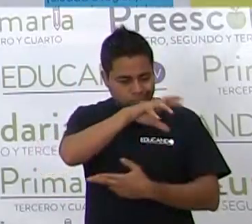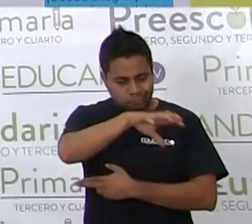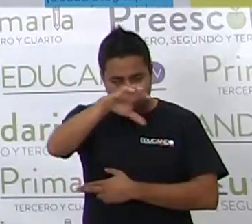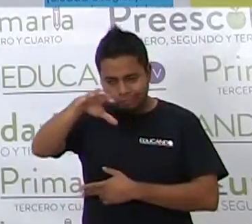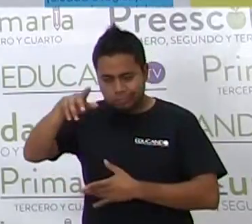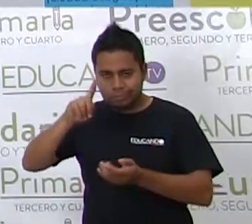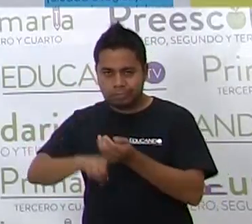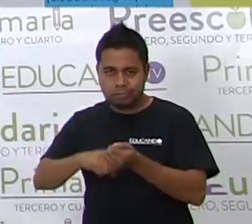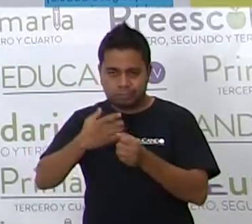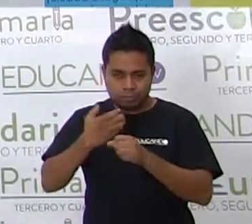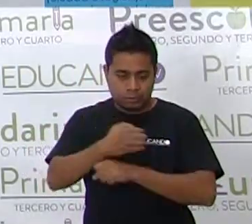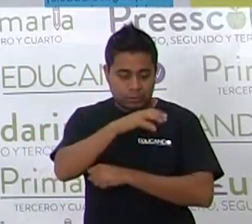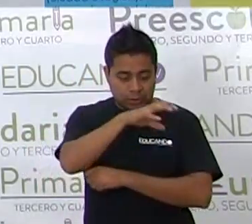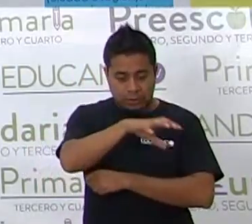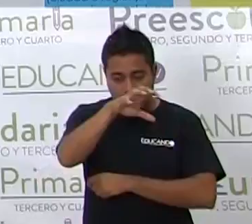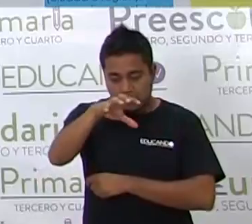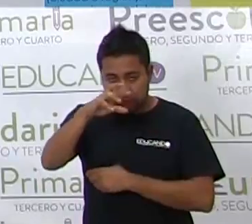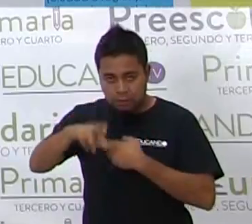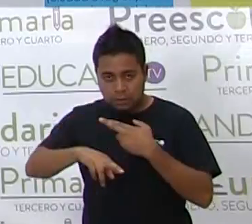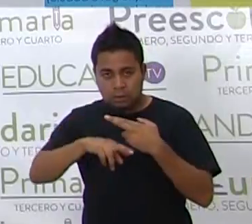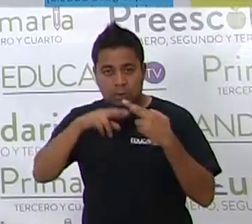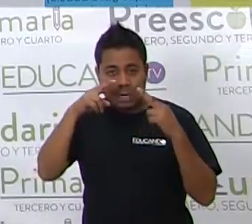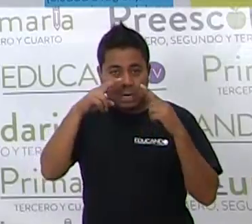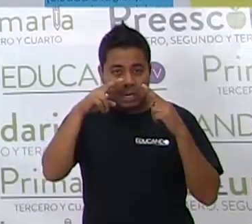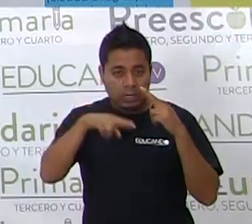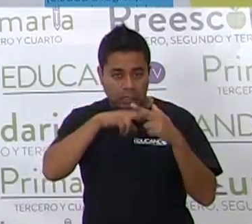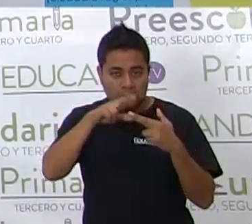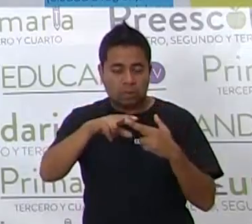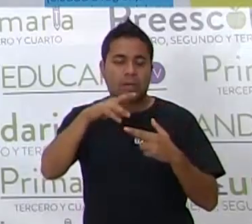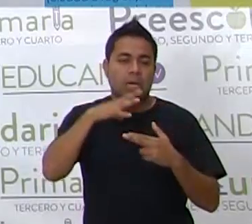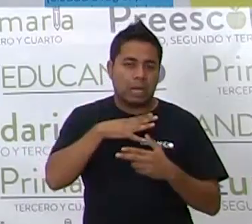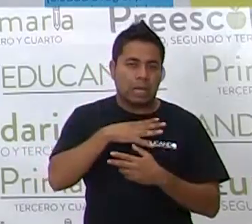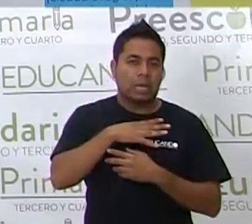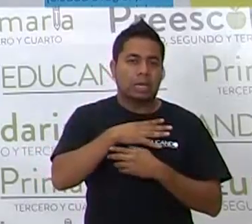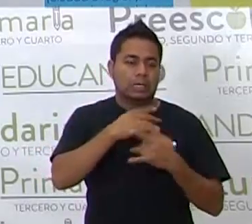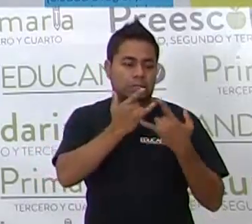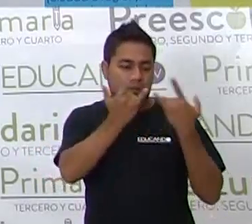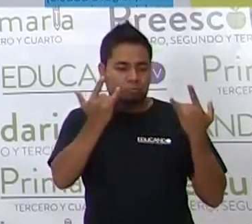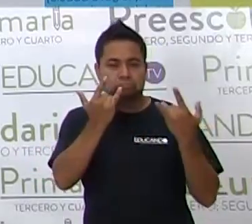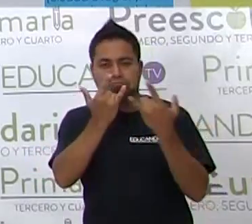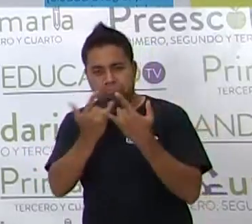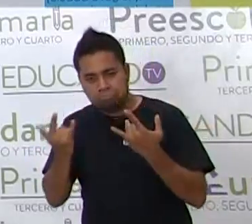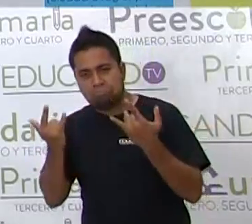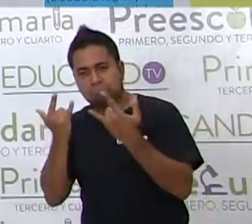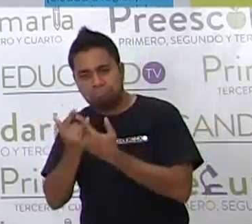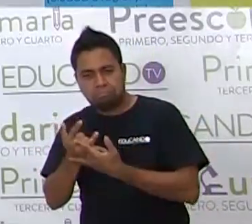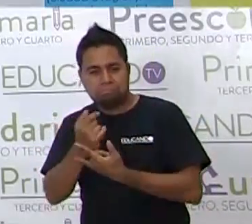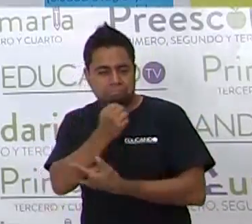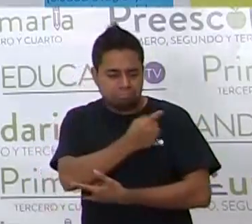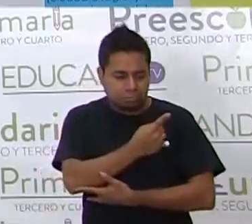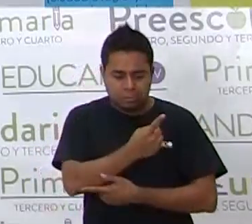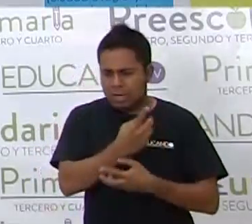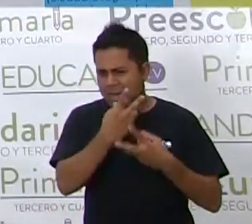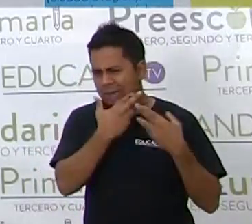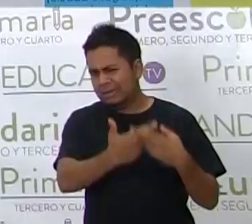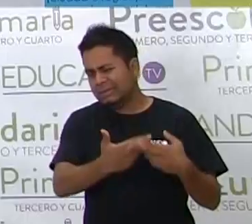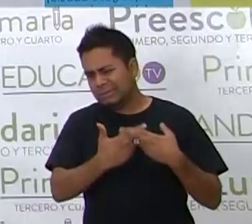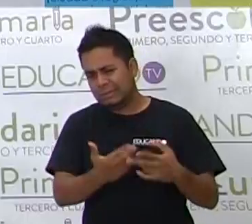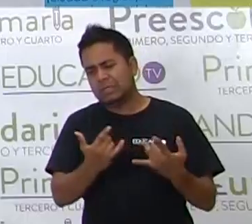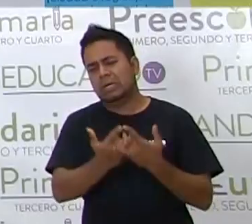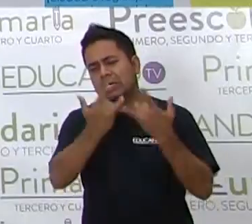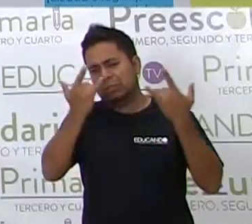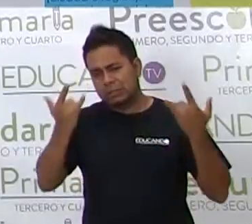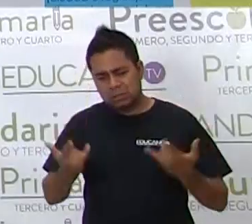y en cada región hay una leyenda de corte religioso. No solamente una, hay un sinfín y tú lo